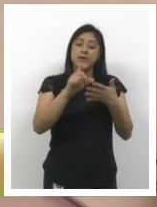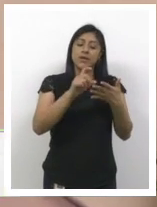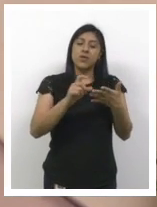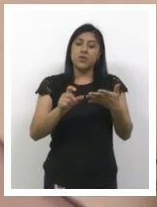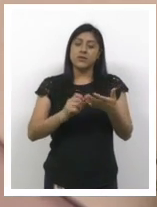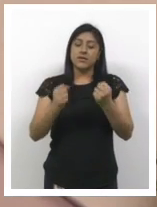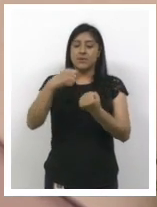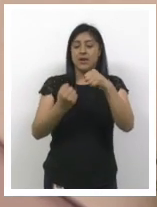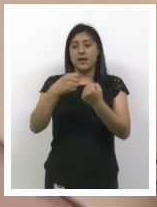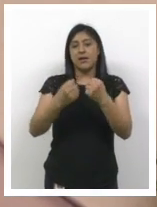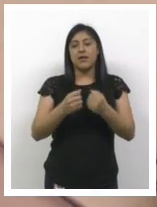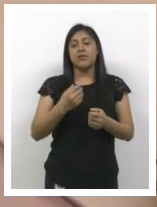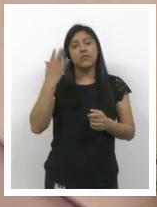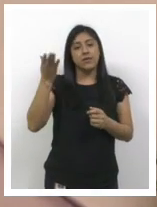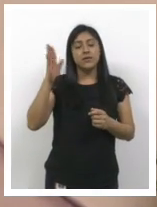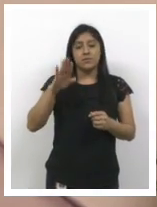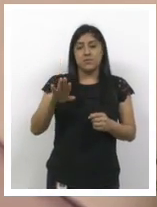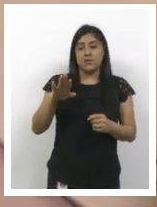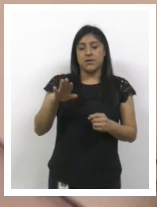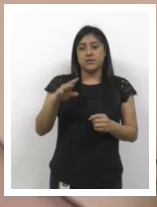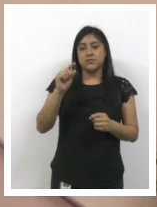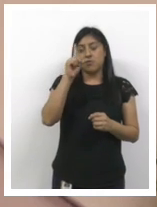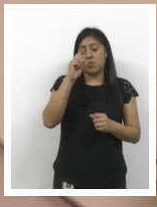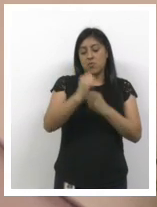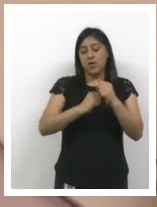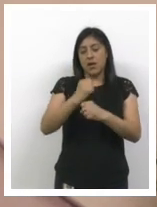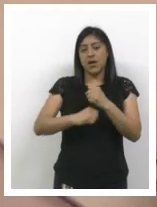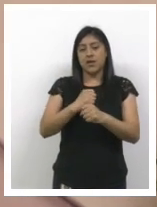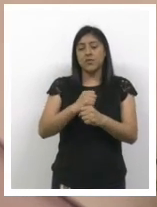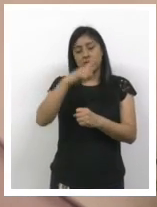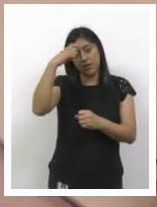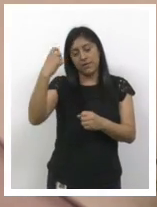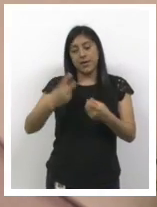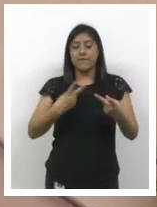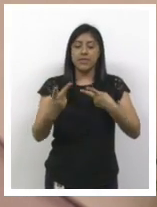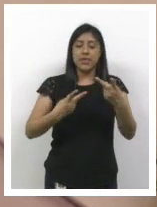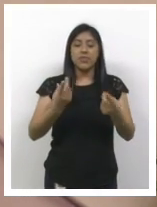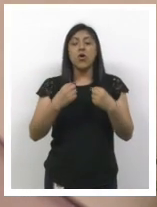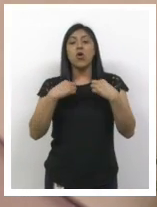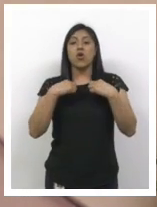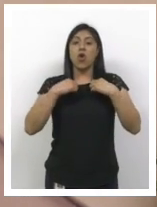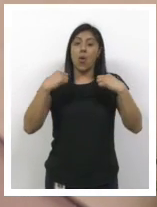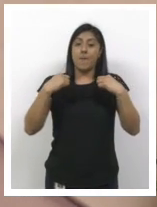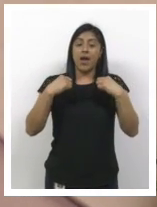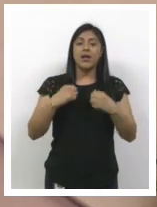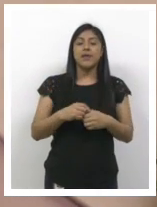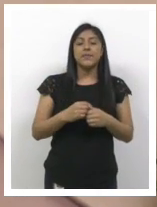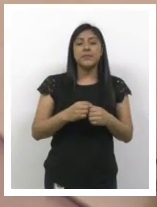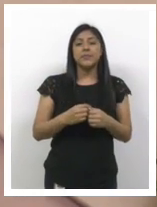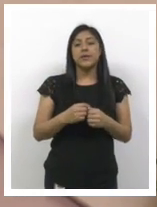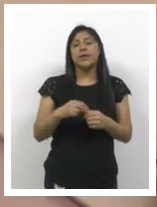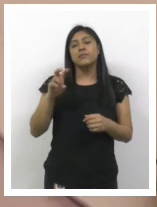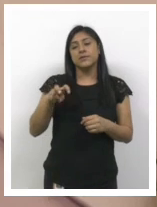la venta de repuestos me dediqué por un año a lo que es esto de la venta de ropa.